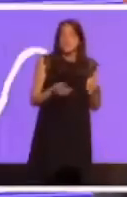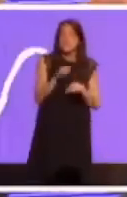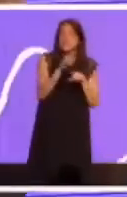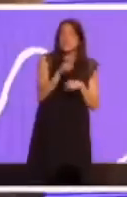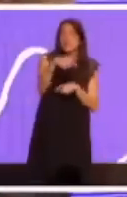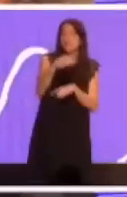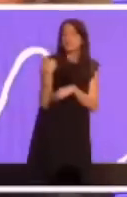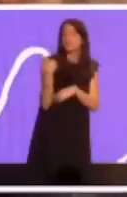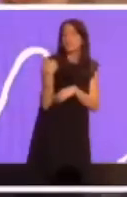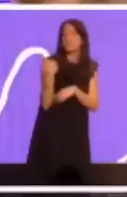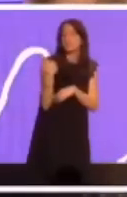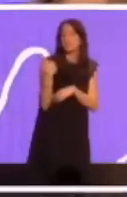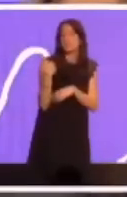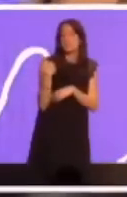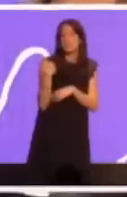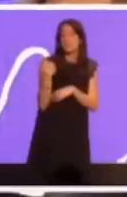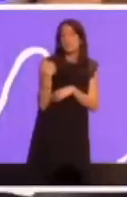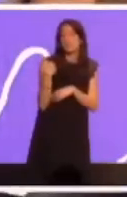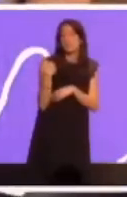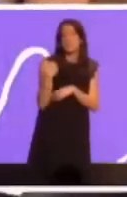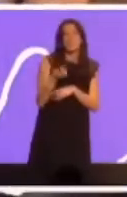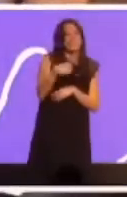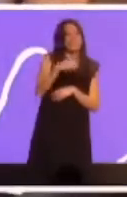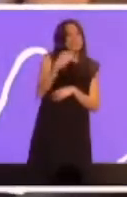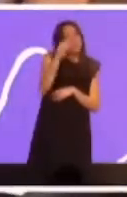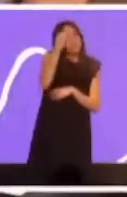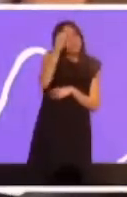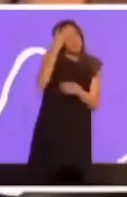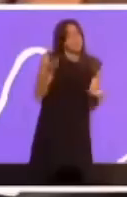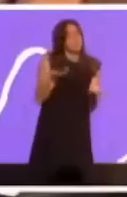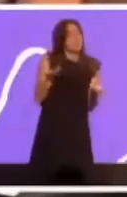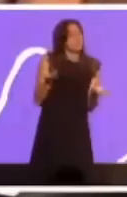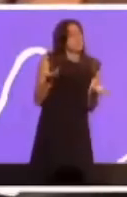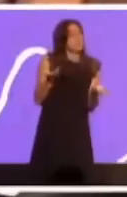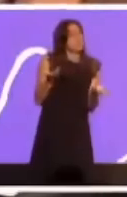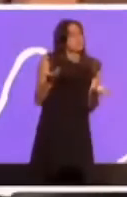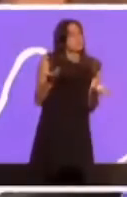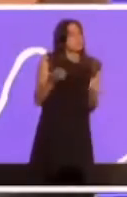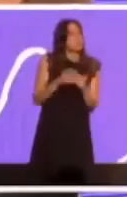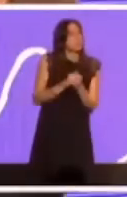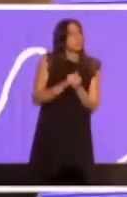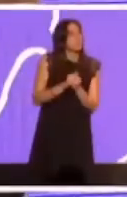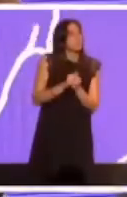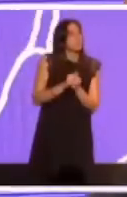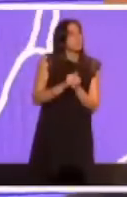que nos están haciendo qué creéis si no Qué significa que